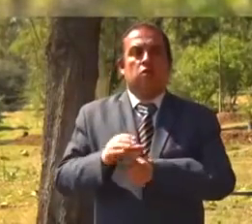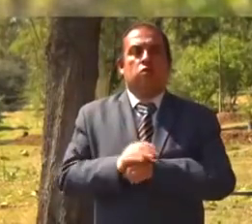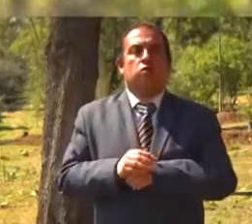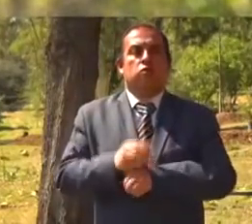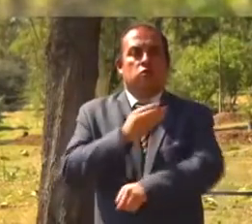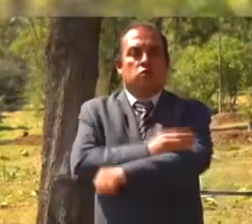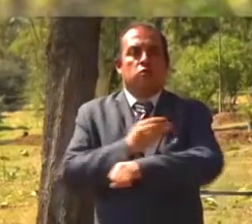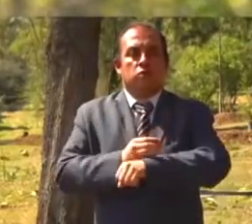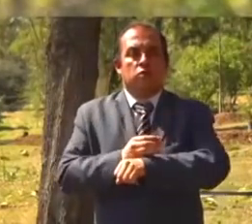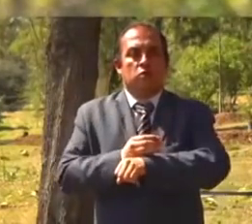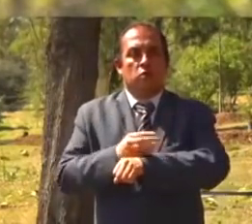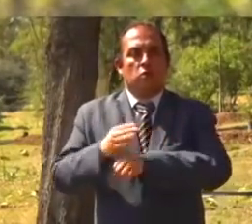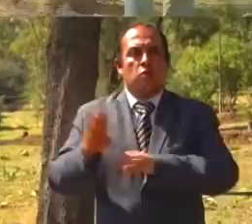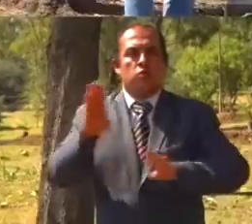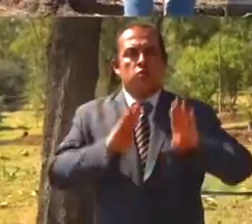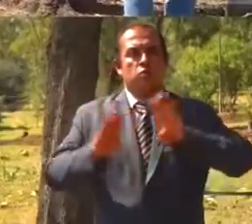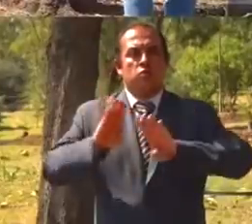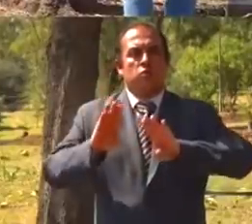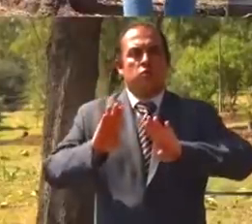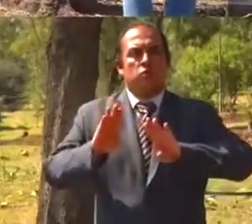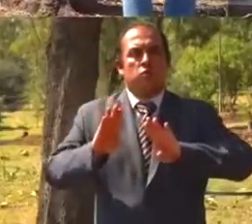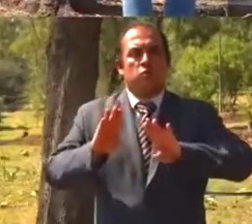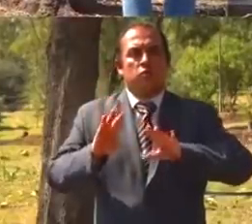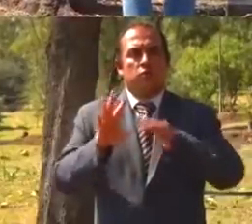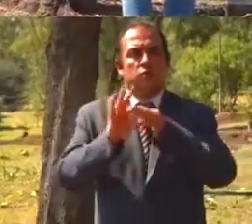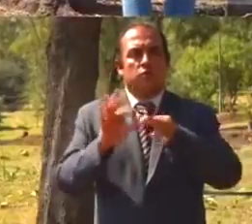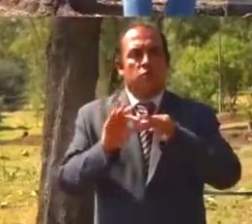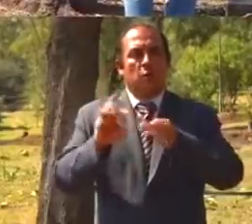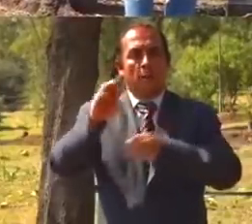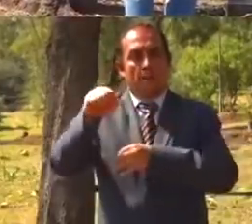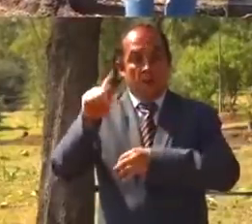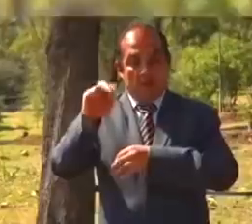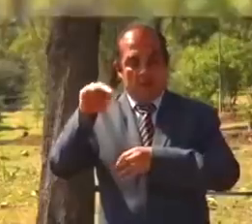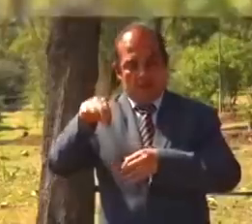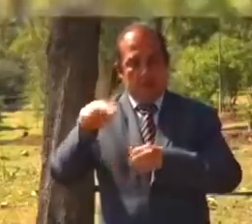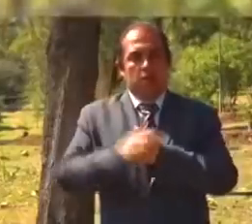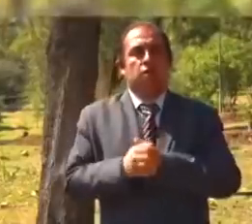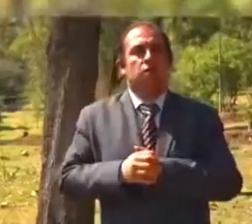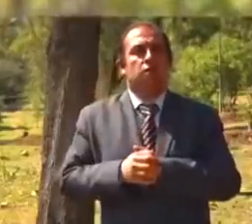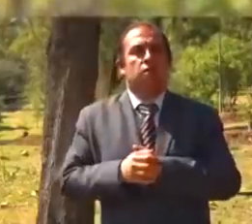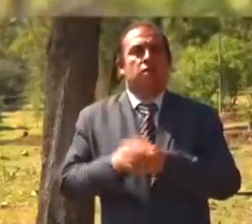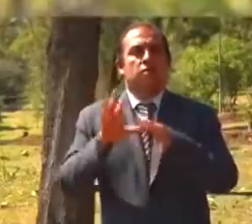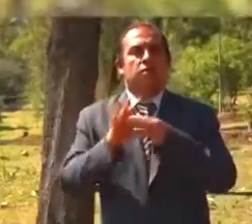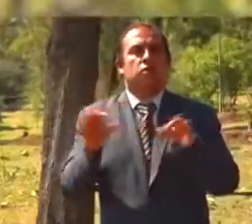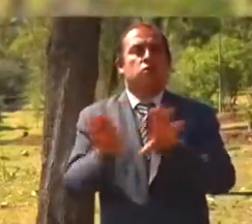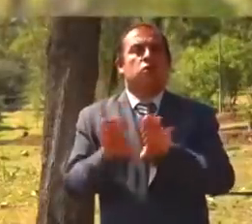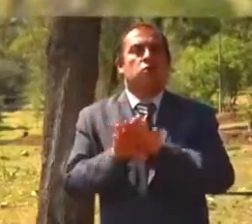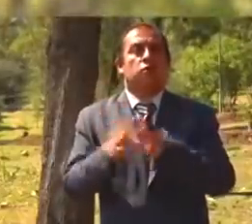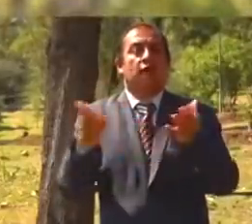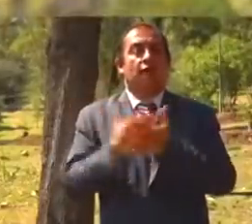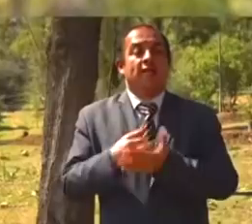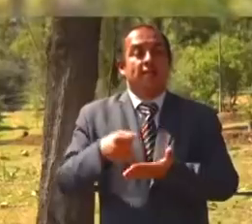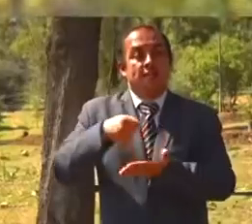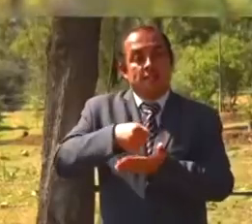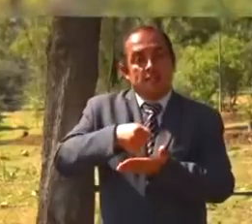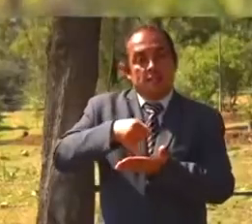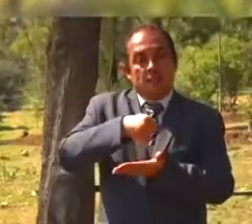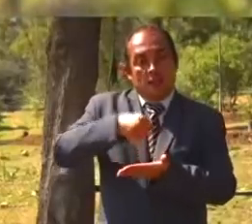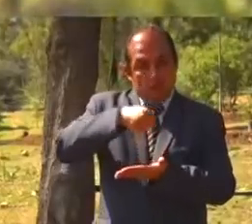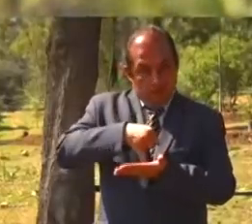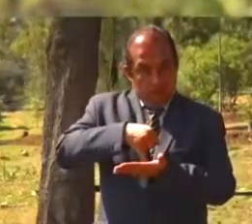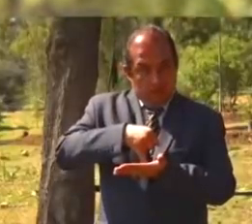compañero biólogo que nos fue explicando? Martín Aguilar nos explicó cómo se hacen estas islas